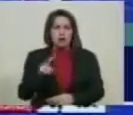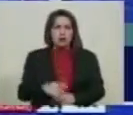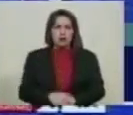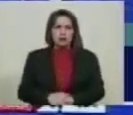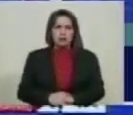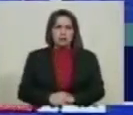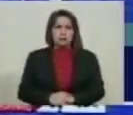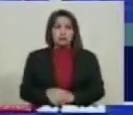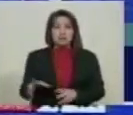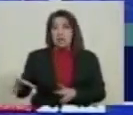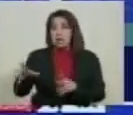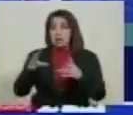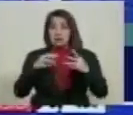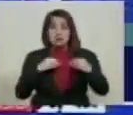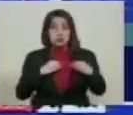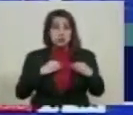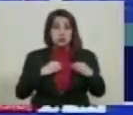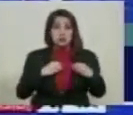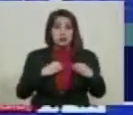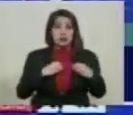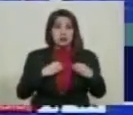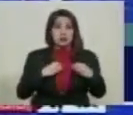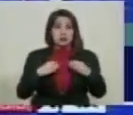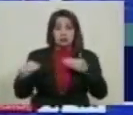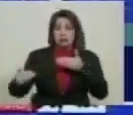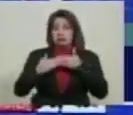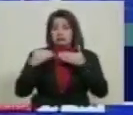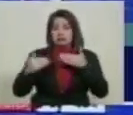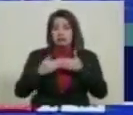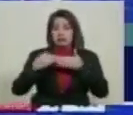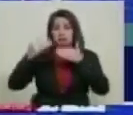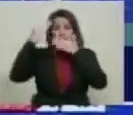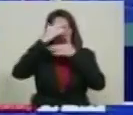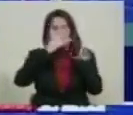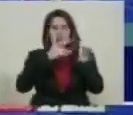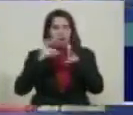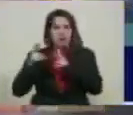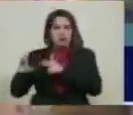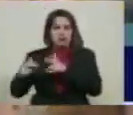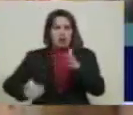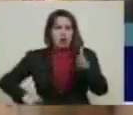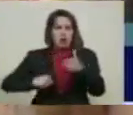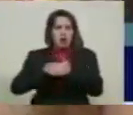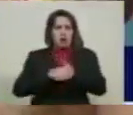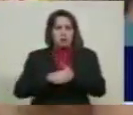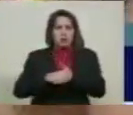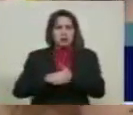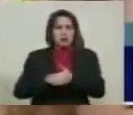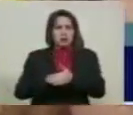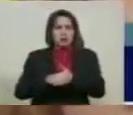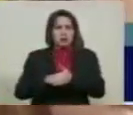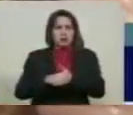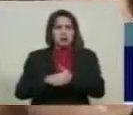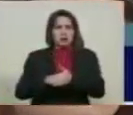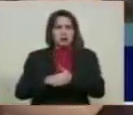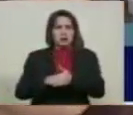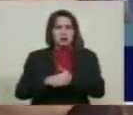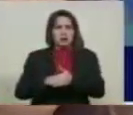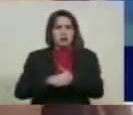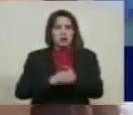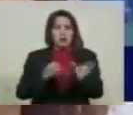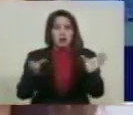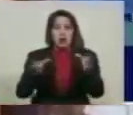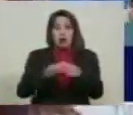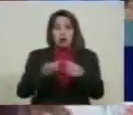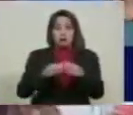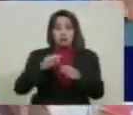y ha asumido los métodos terroristas, golpistas de la oligarquía bogotana